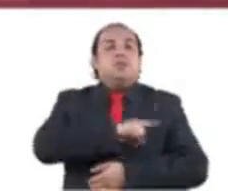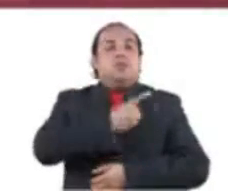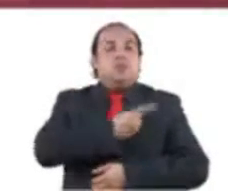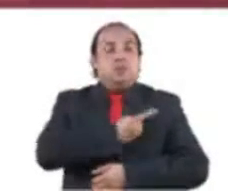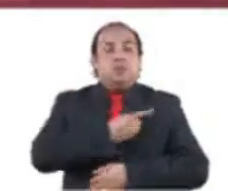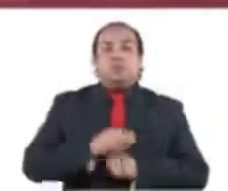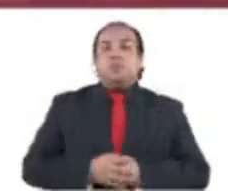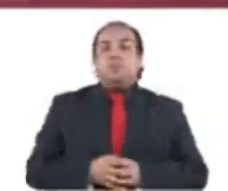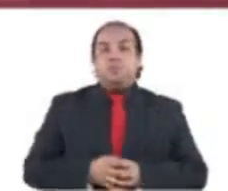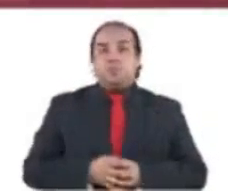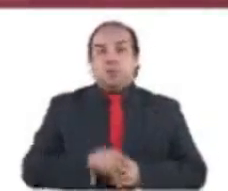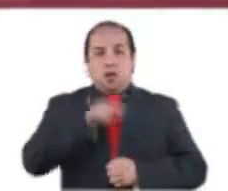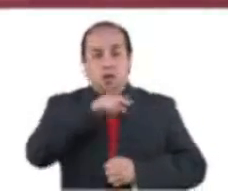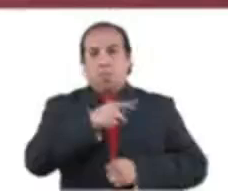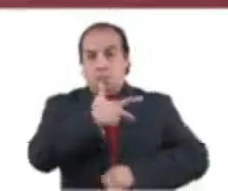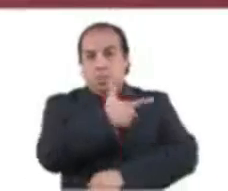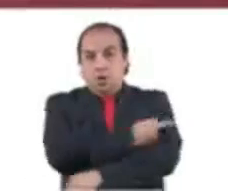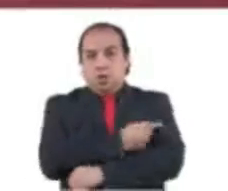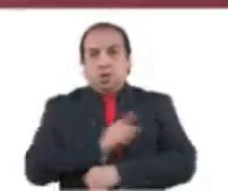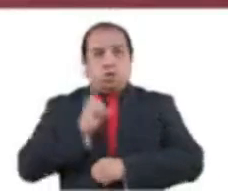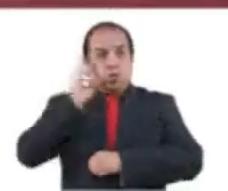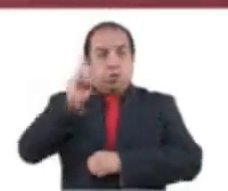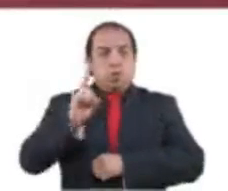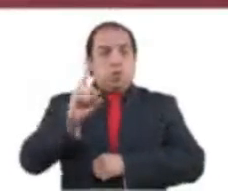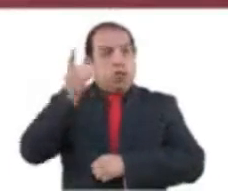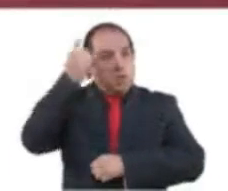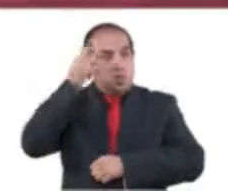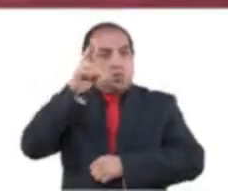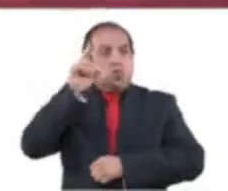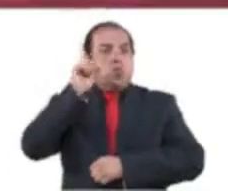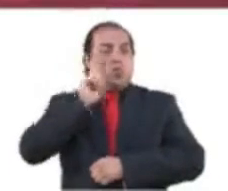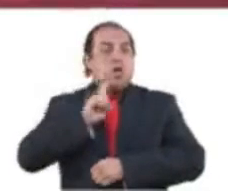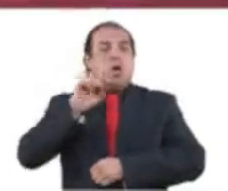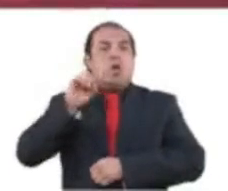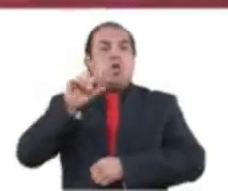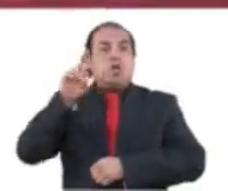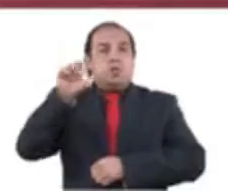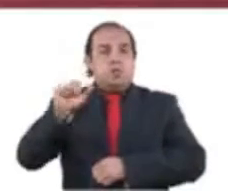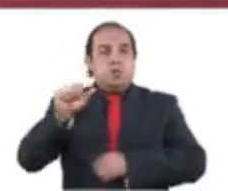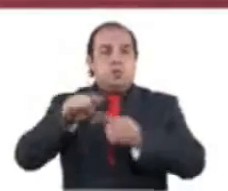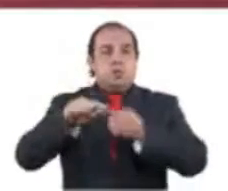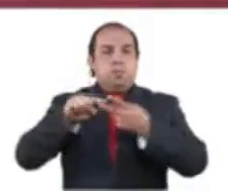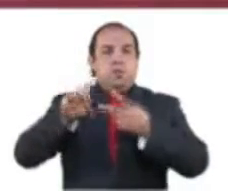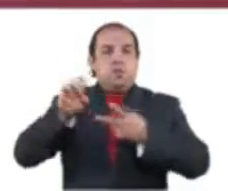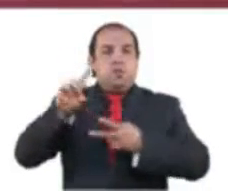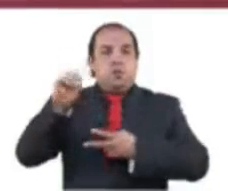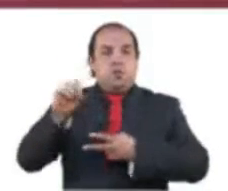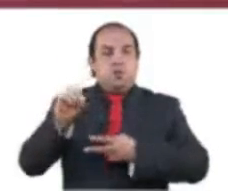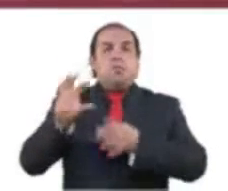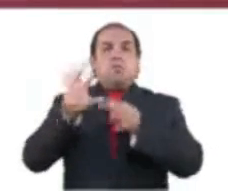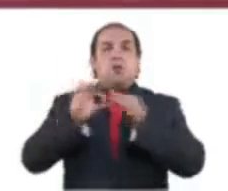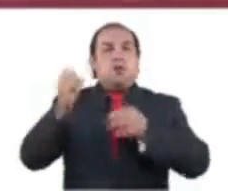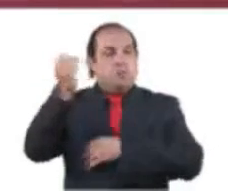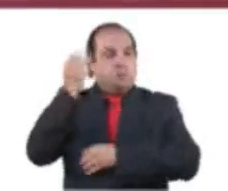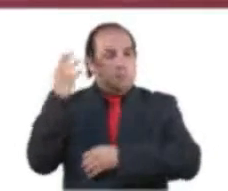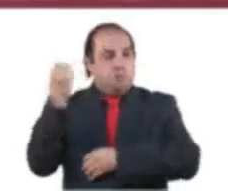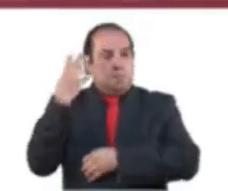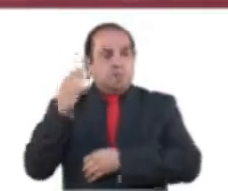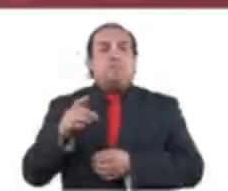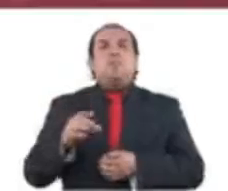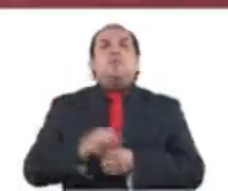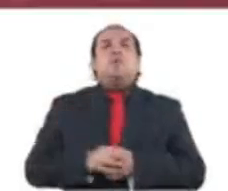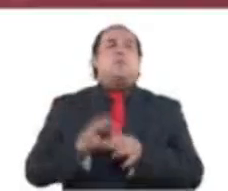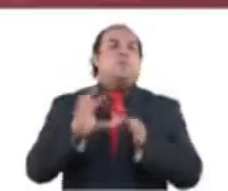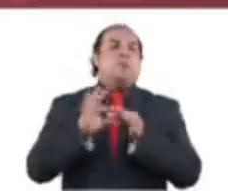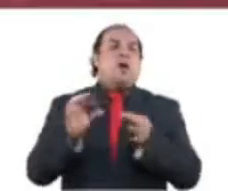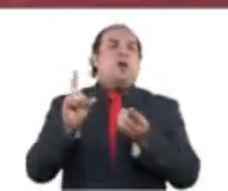el domingo la doctora Oliva y Eduardo Clark van a dar conferencia de prensa para dar todos los detalles de qué hora a